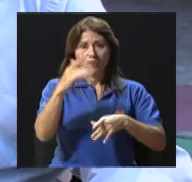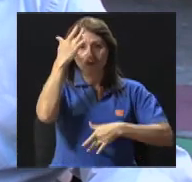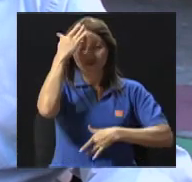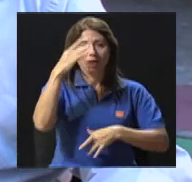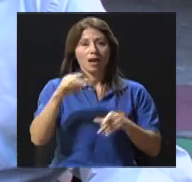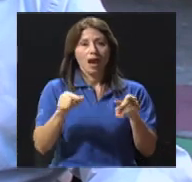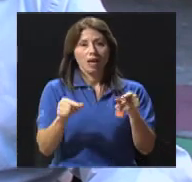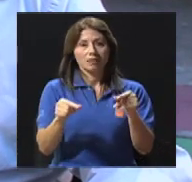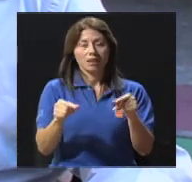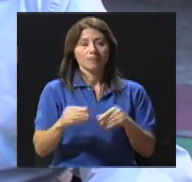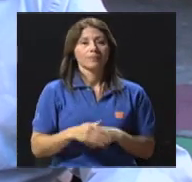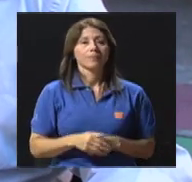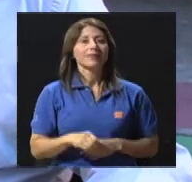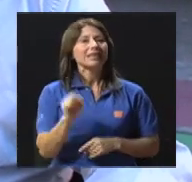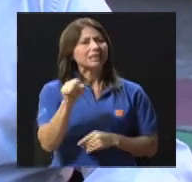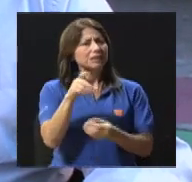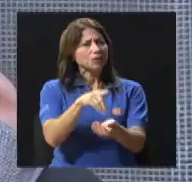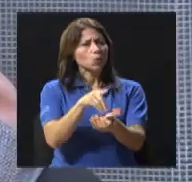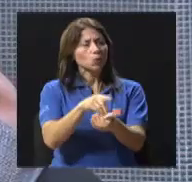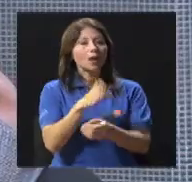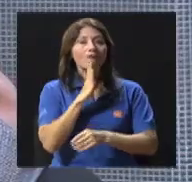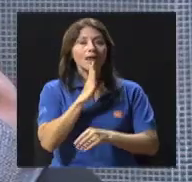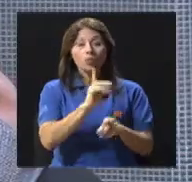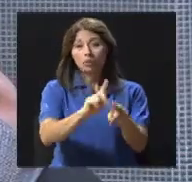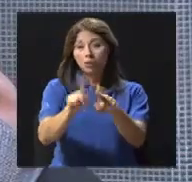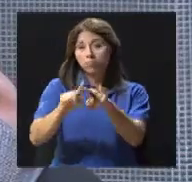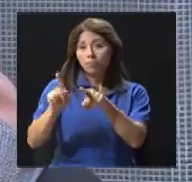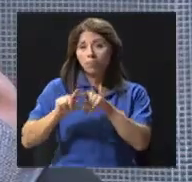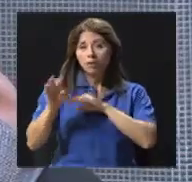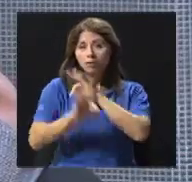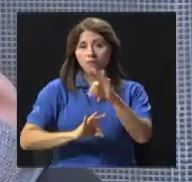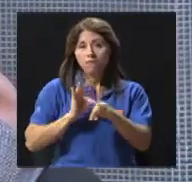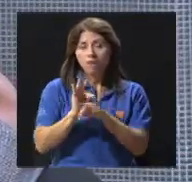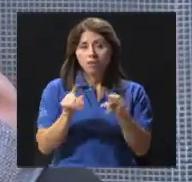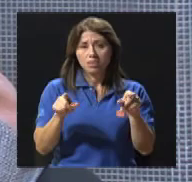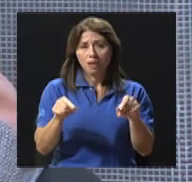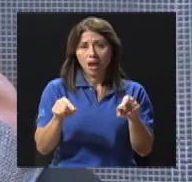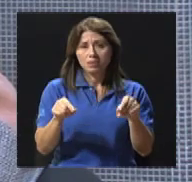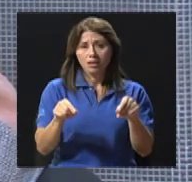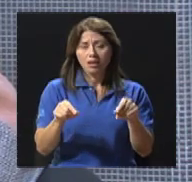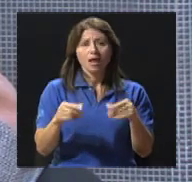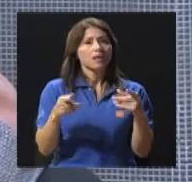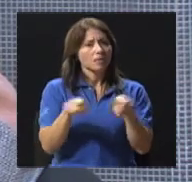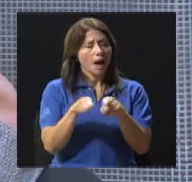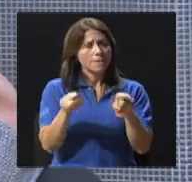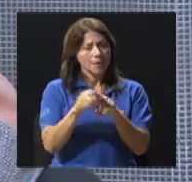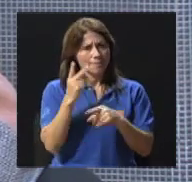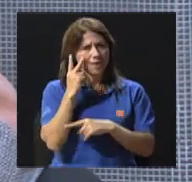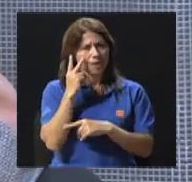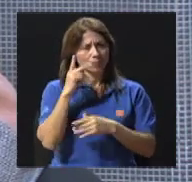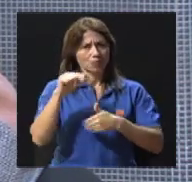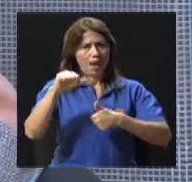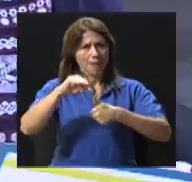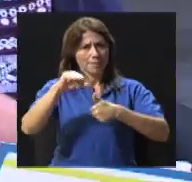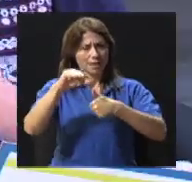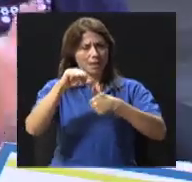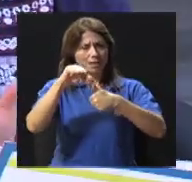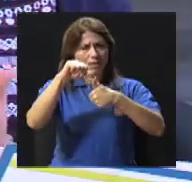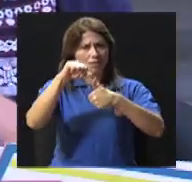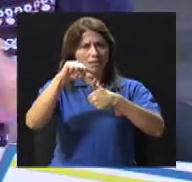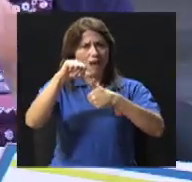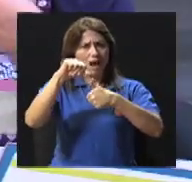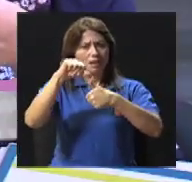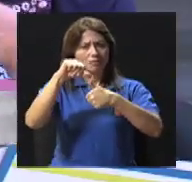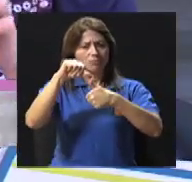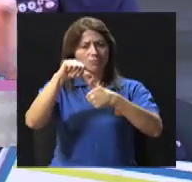un diagnóstico de cáncer, ¿verdad? Doctor, y hablando un poco también de los tipos de cánceres que hay, veíamos que en América Central también es uno